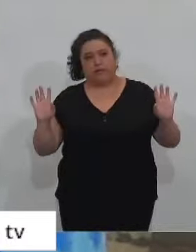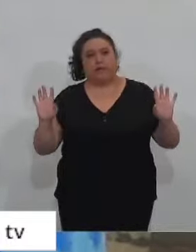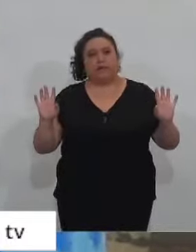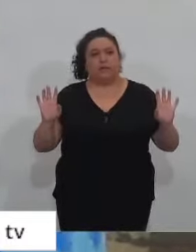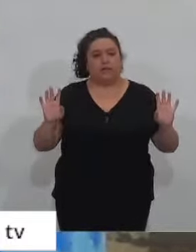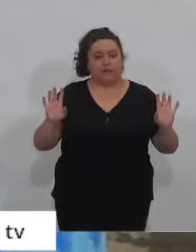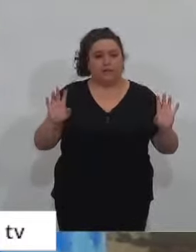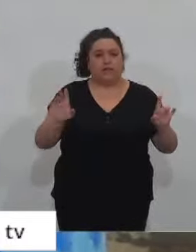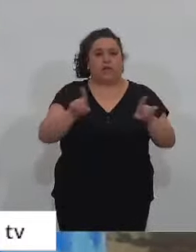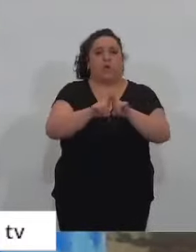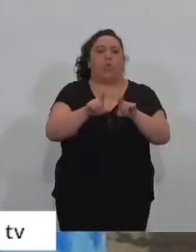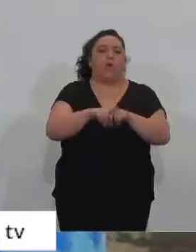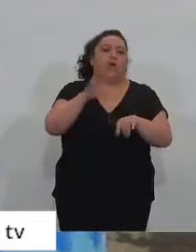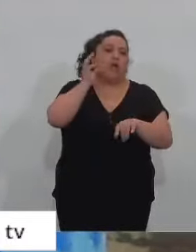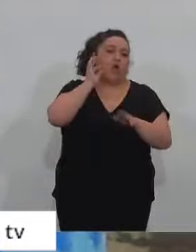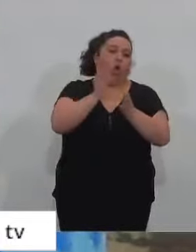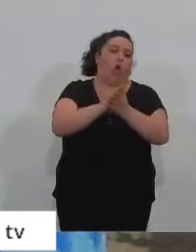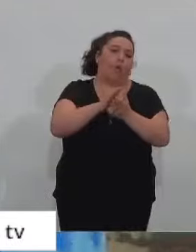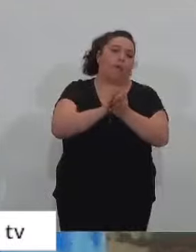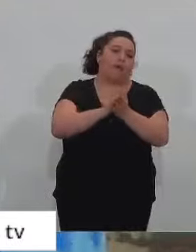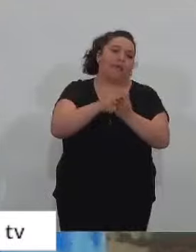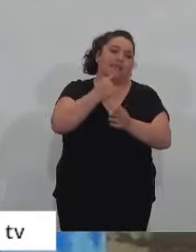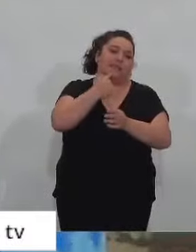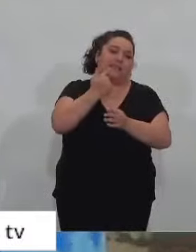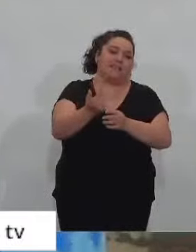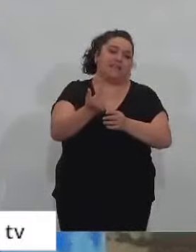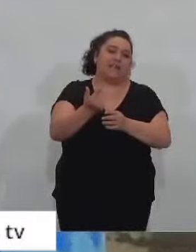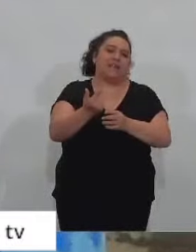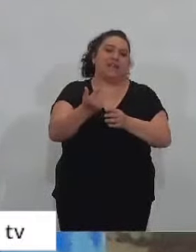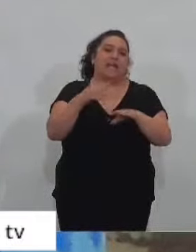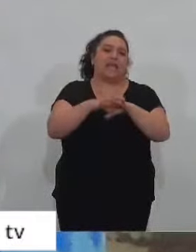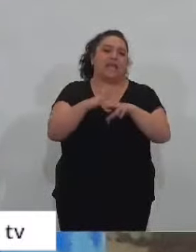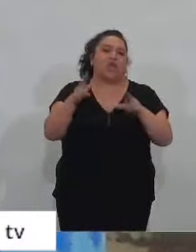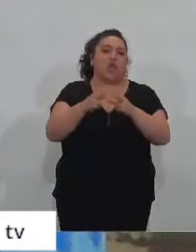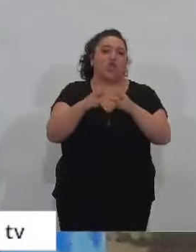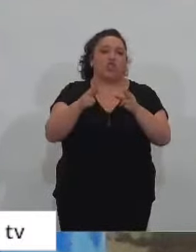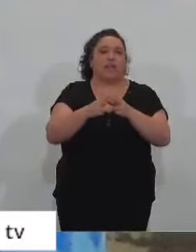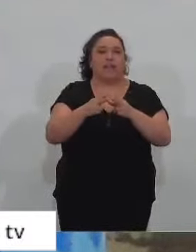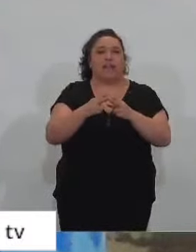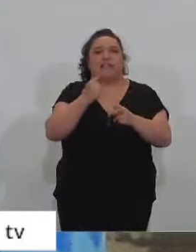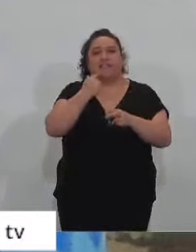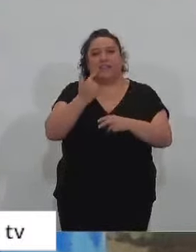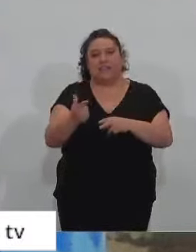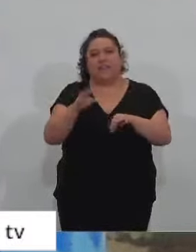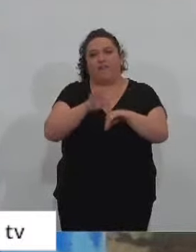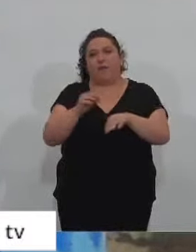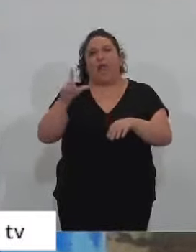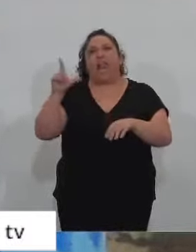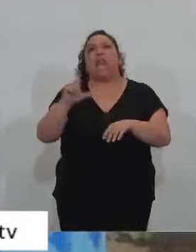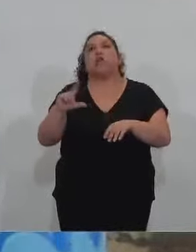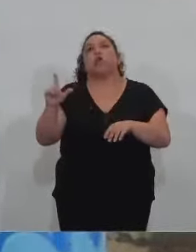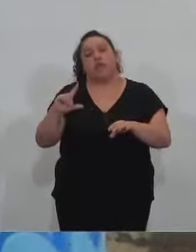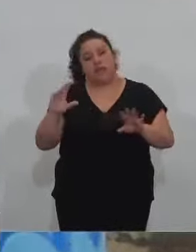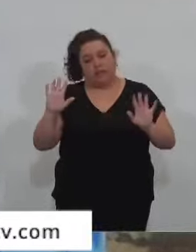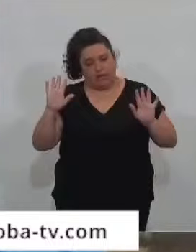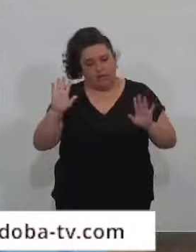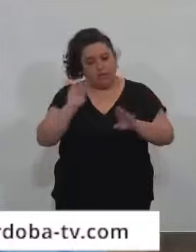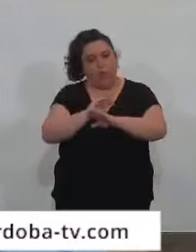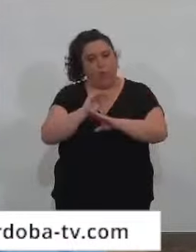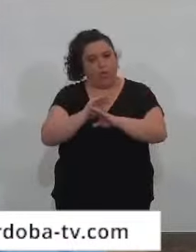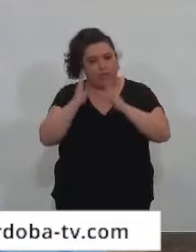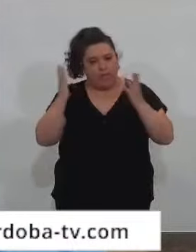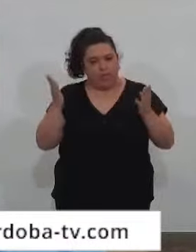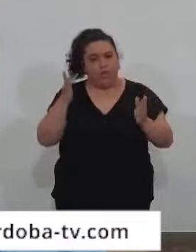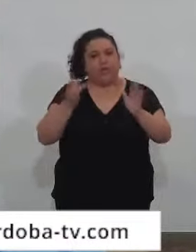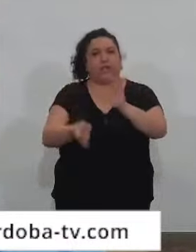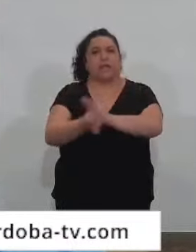redes sociales, legionela. Oye, vamos a ver, hay que tener mucho cuidado con ese tema porque creamos alarma, la gente se inquieta y cada uno